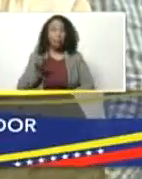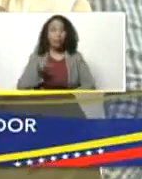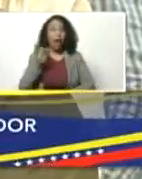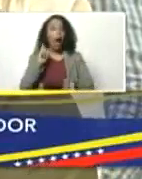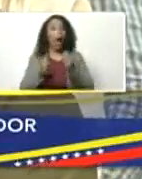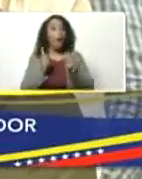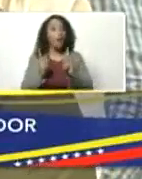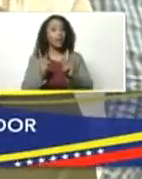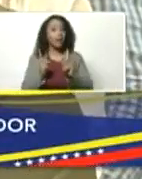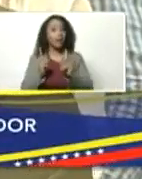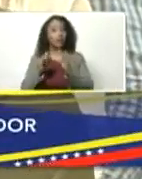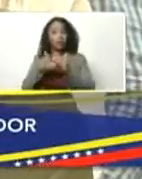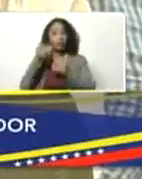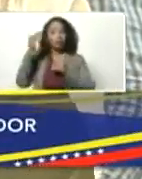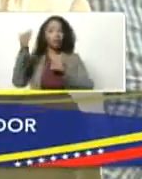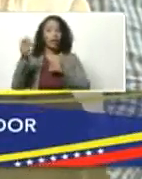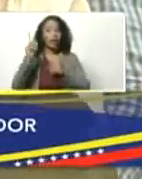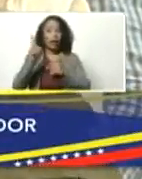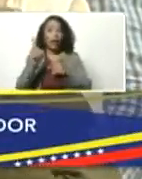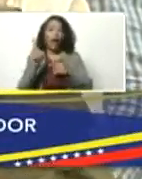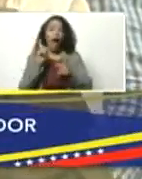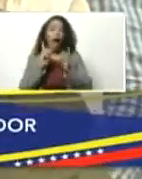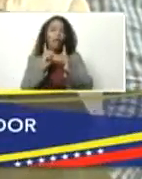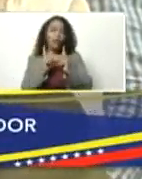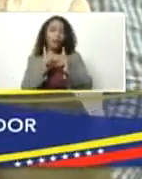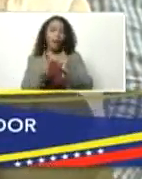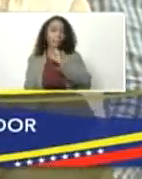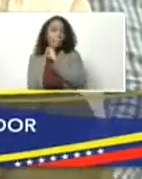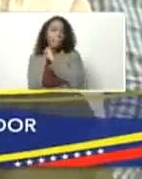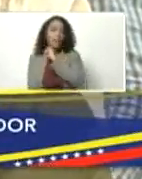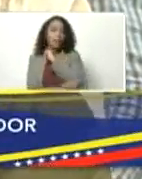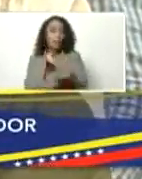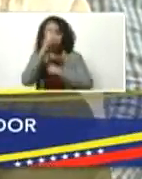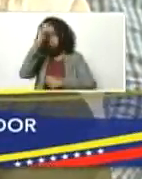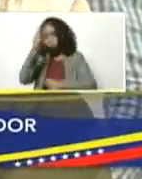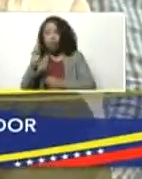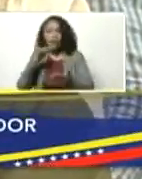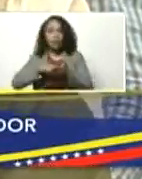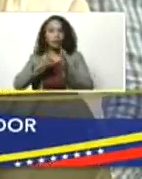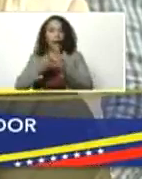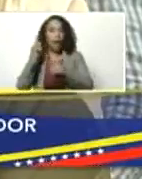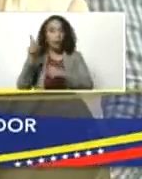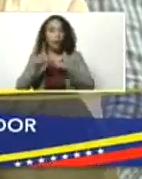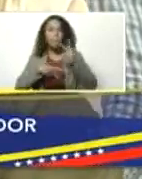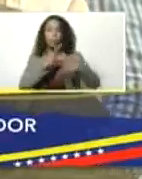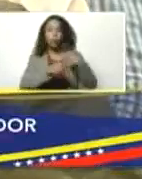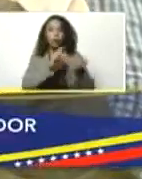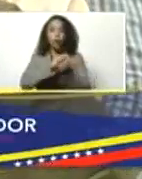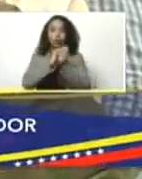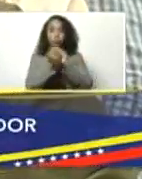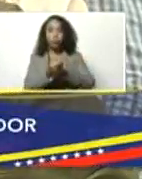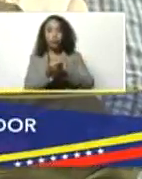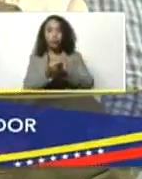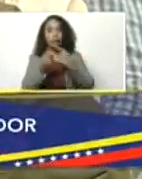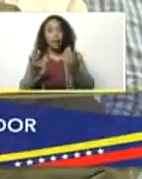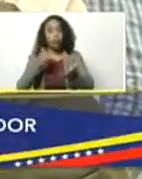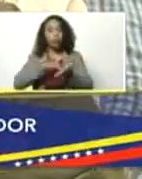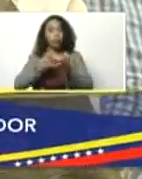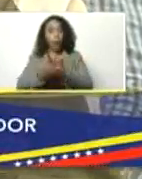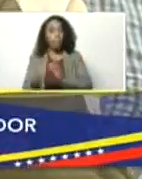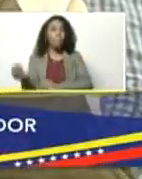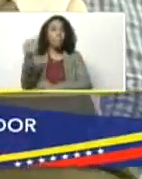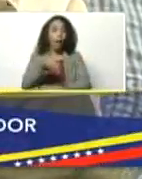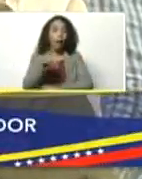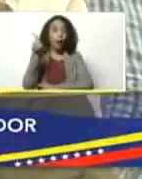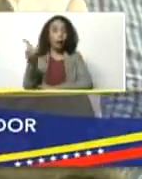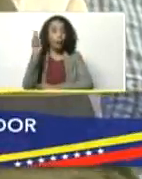veces Occidente ha sido un poquito mezquino en reconocer lo que ha significado este proceso de transformación, que significó además